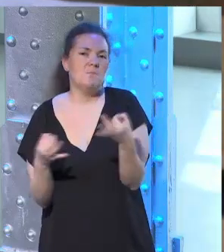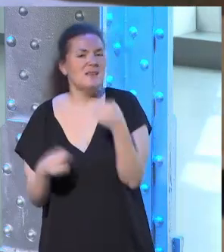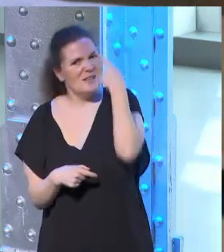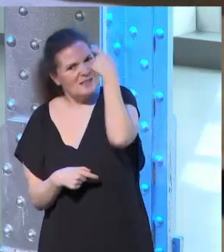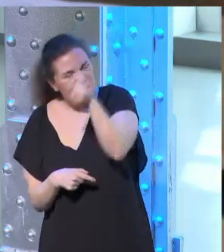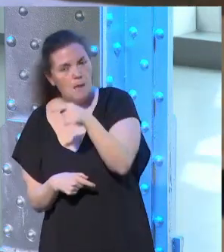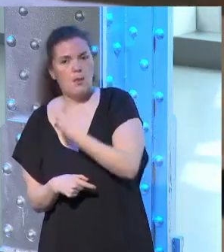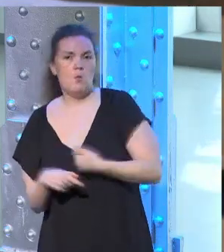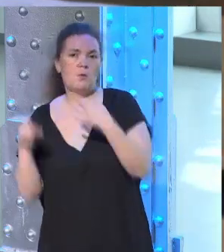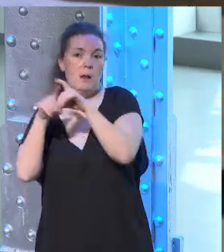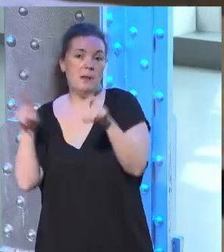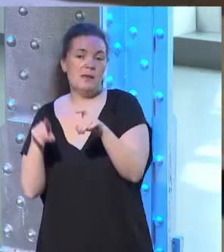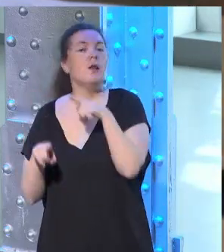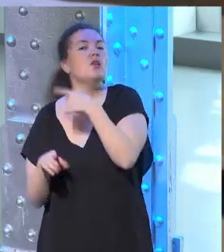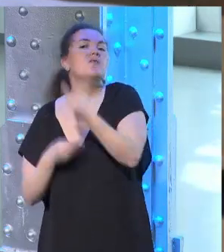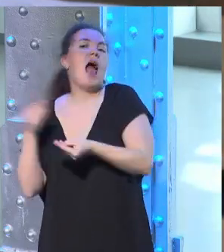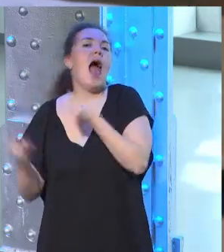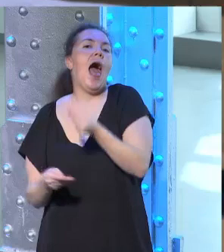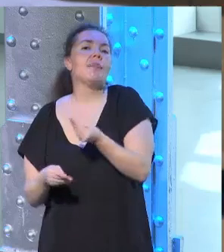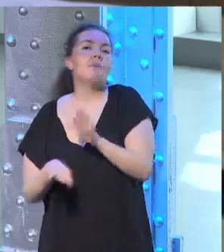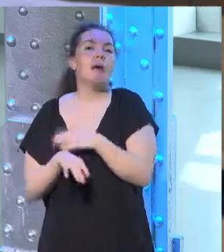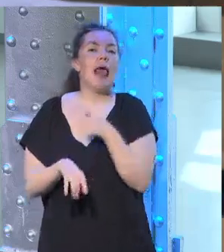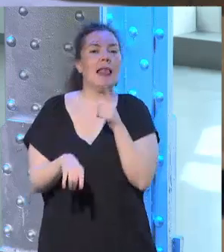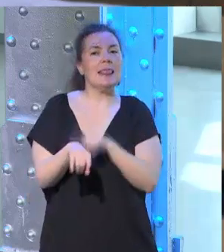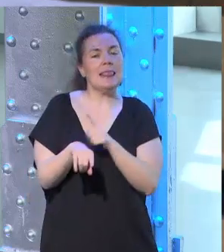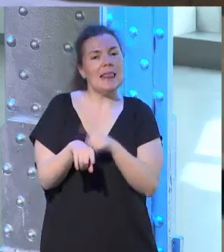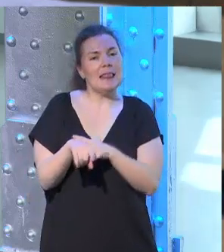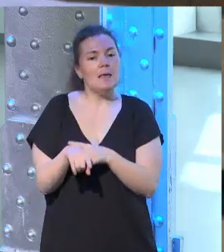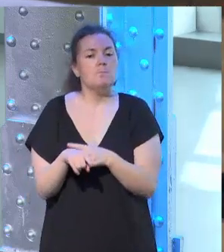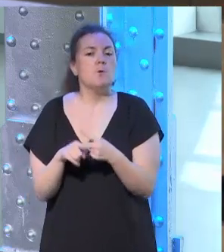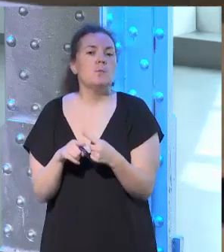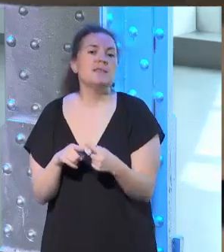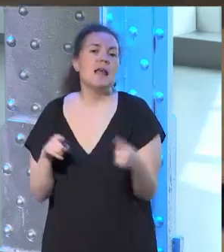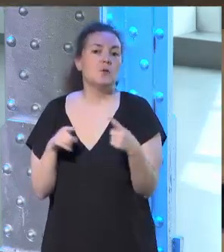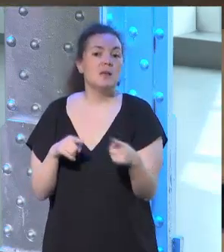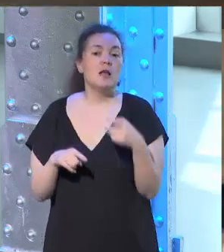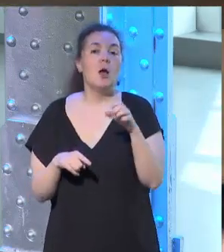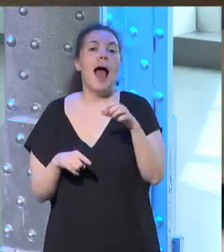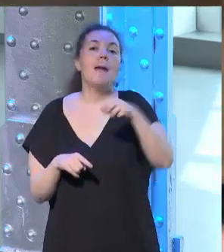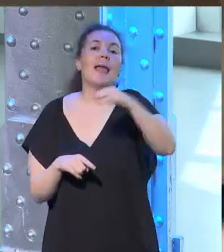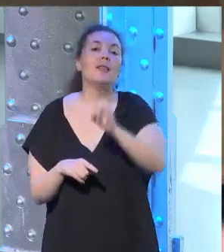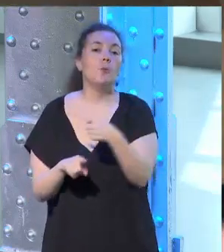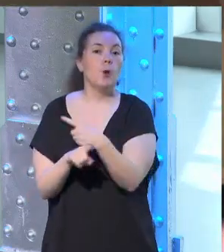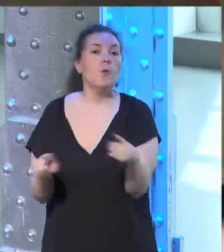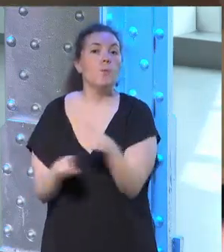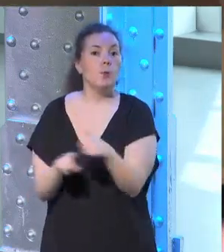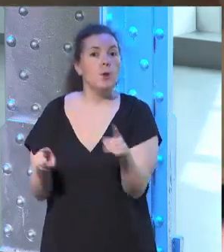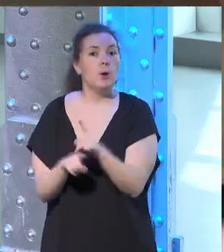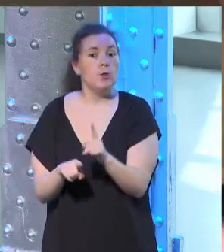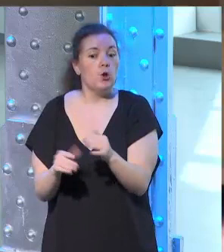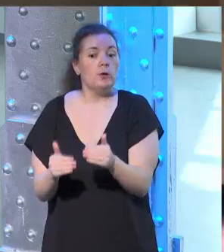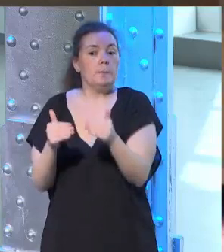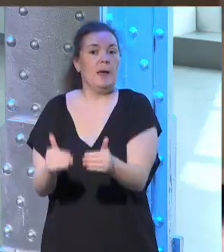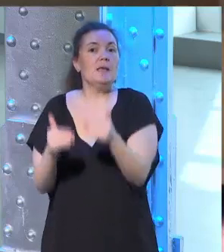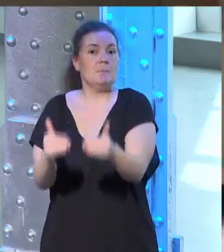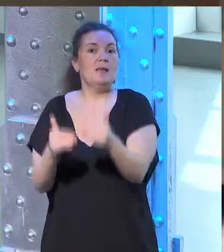pero ellos hicieron todo lo posible por aumentar el tiempo en que el amianto no fuera prohibido, para continuar obteniendo beneficios. Por lo